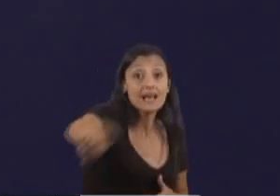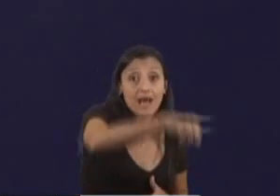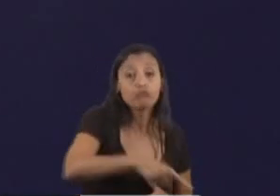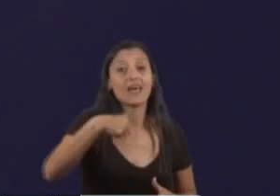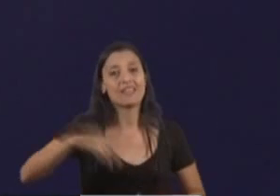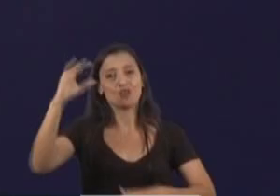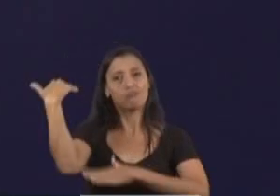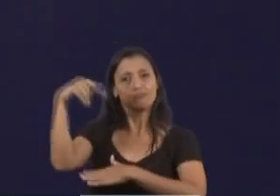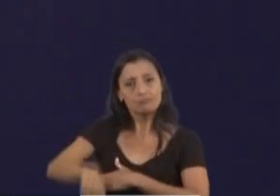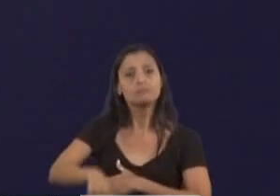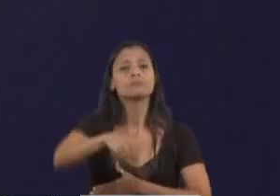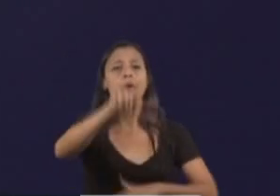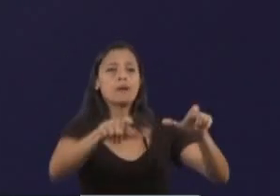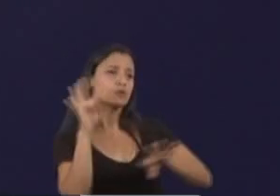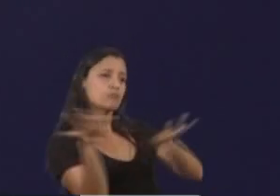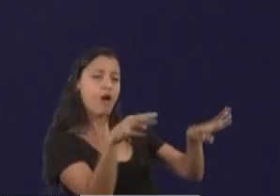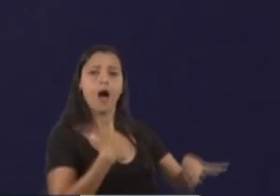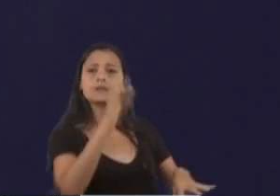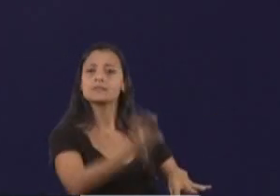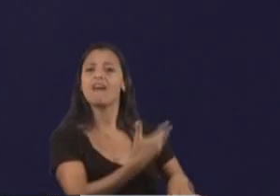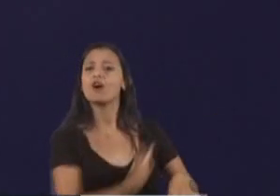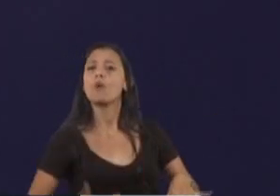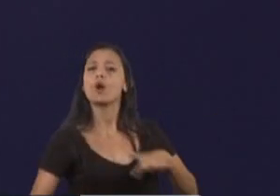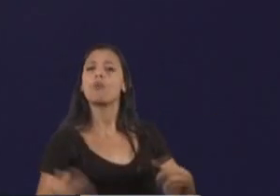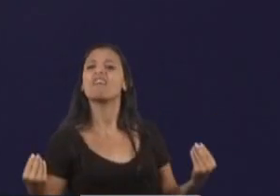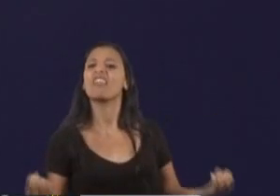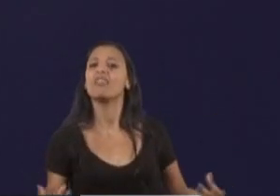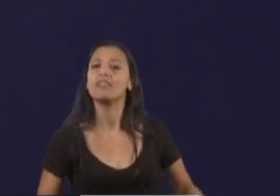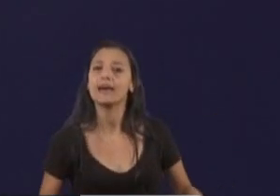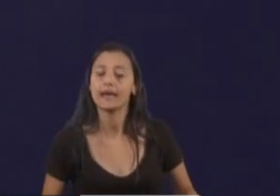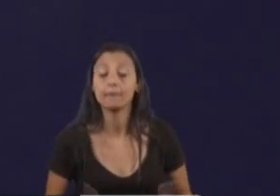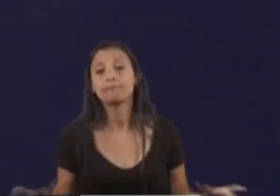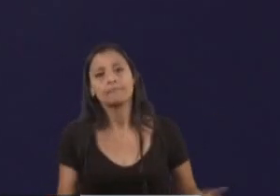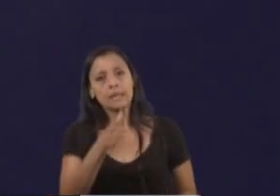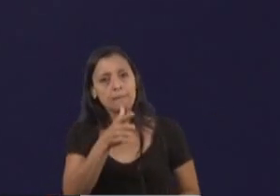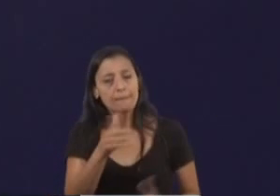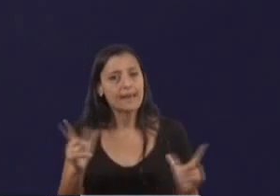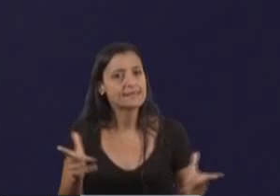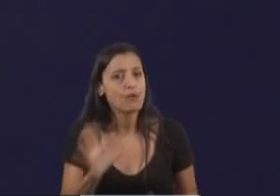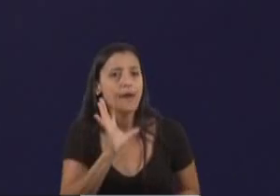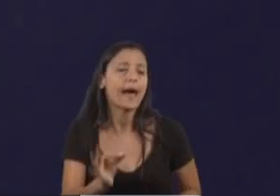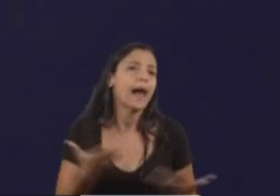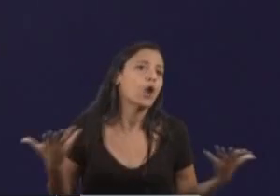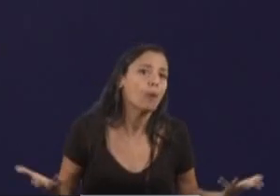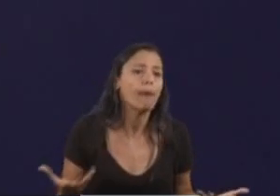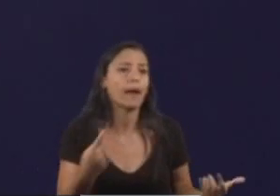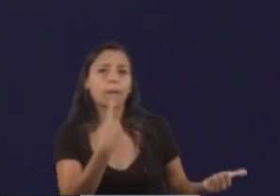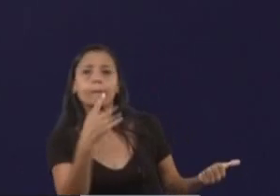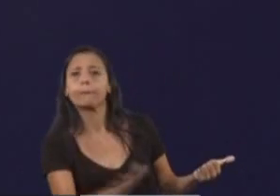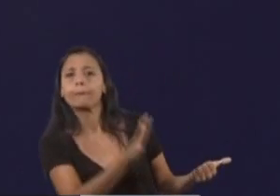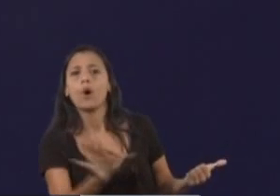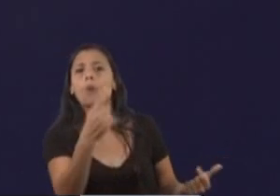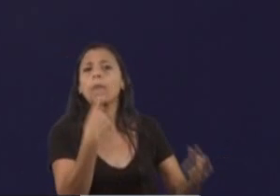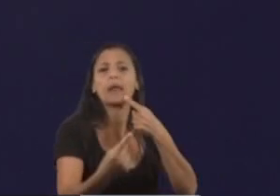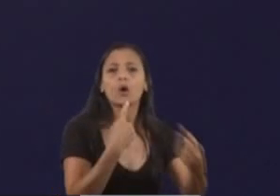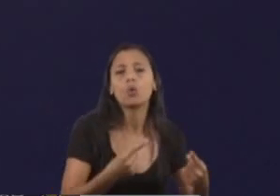gente esté enterada de los actos de gobierno. Así que me parece que no hay nada para cuestionar